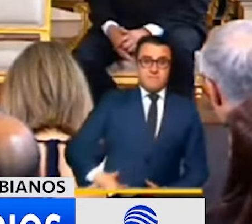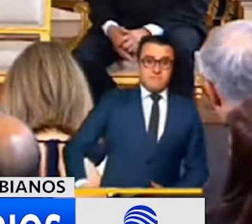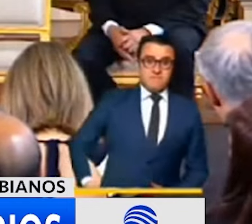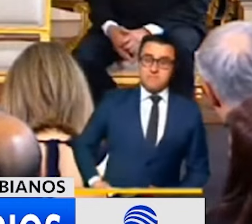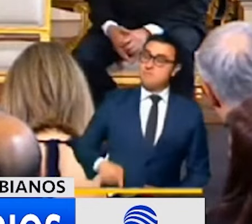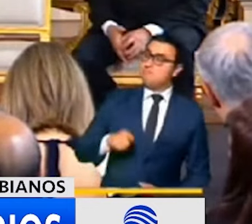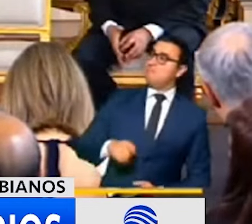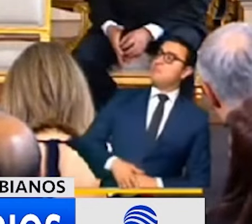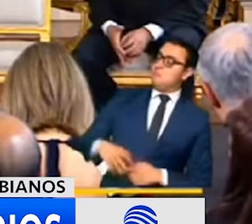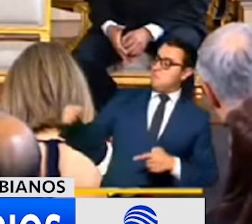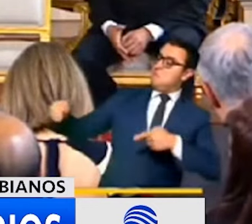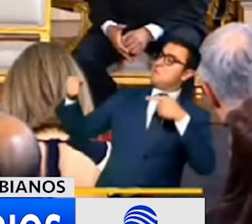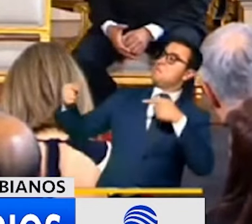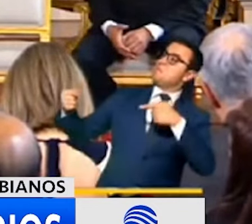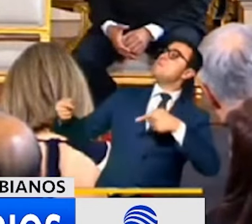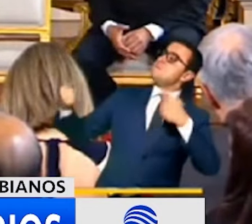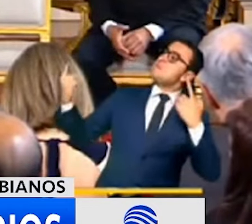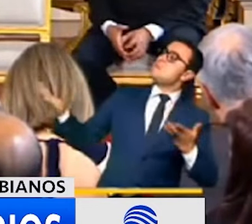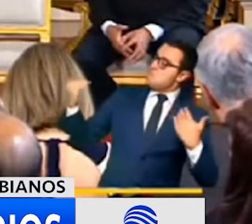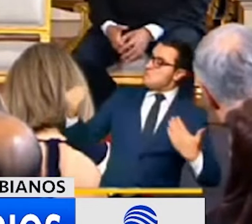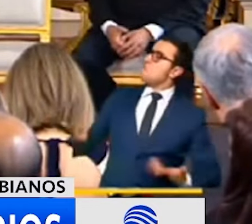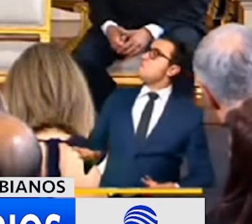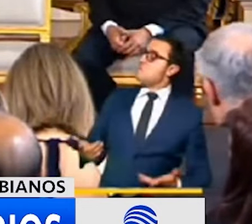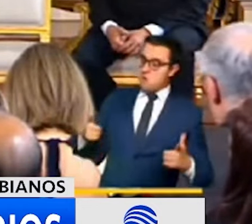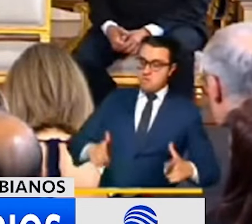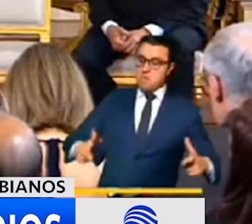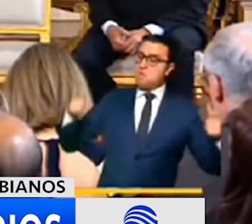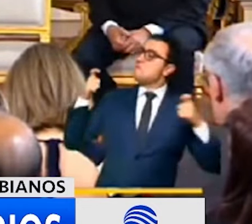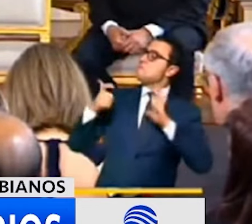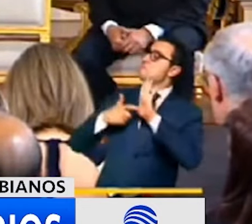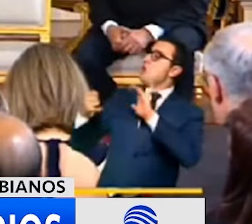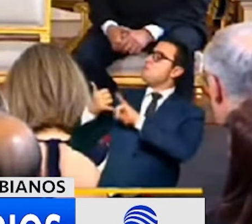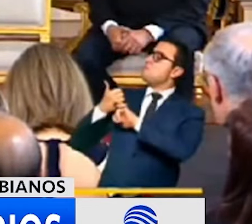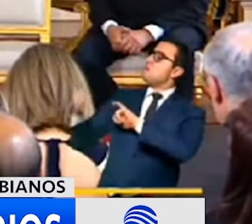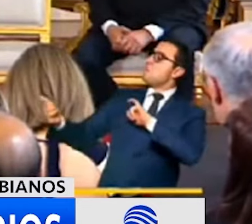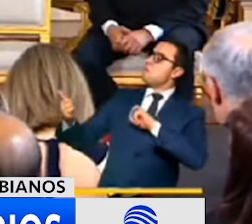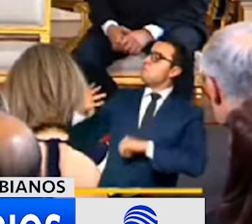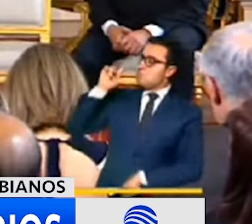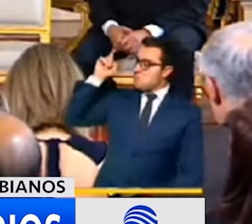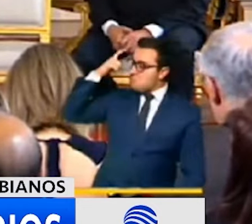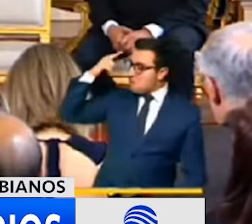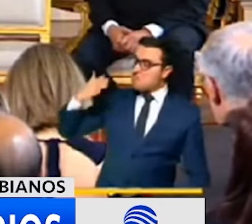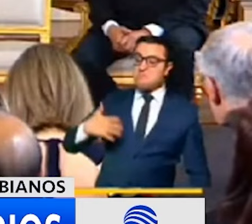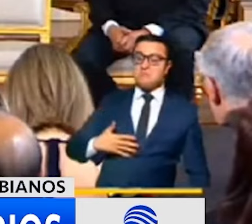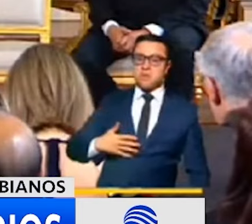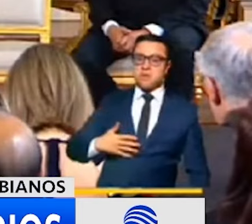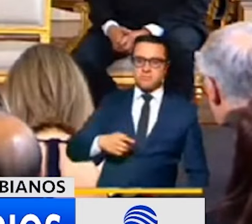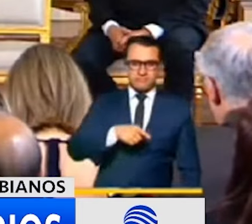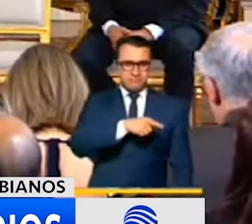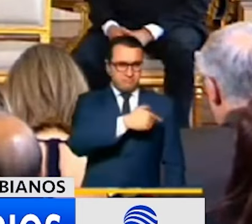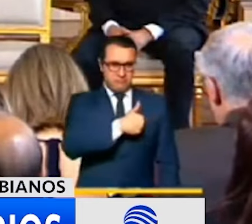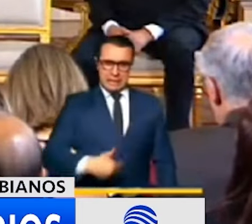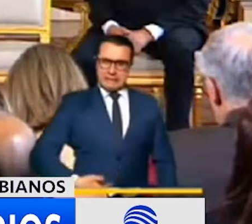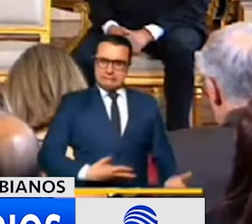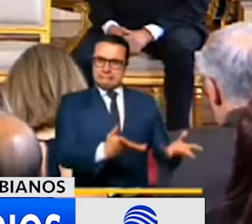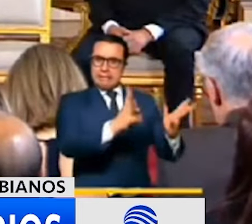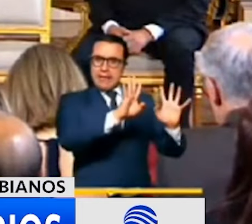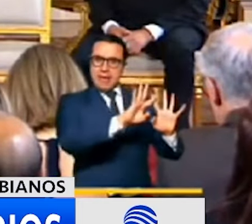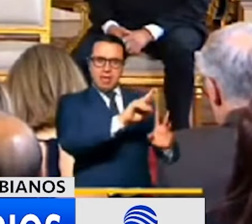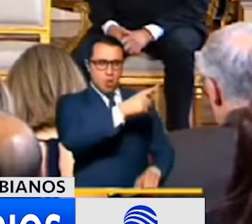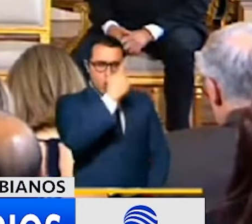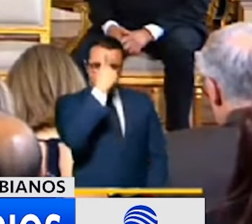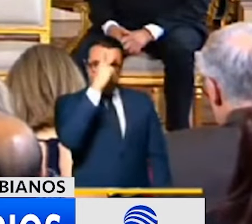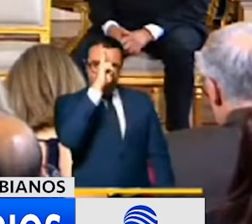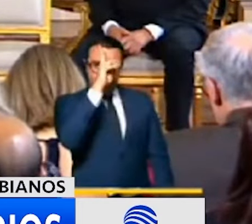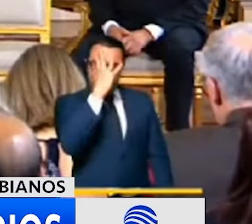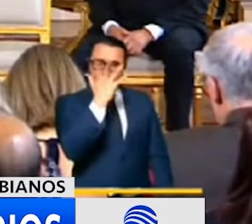con el gobierno. Como así el Congreso demuestra su independencia. Pero es una enorme equivocación porque